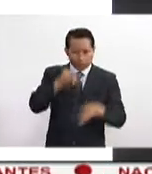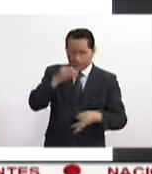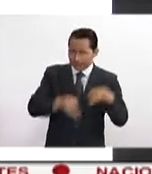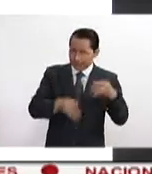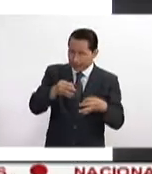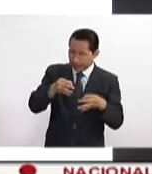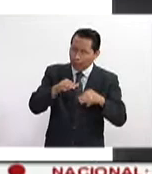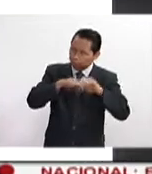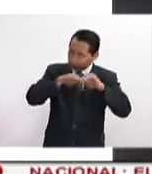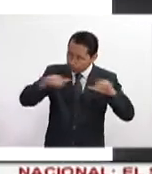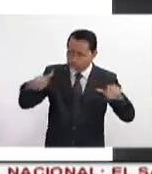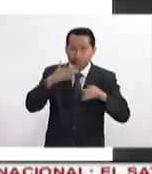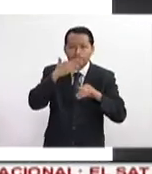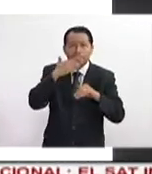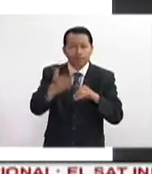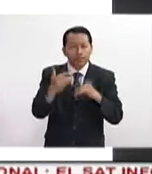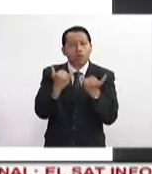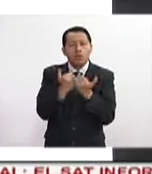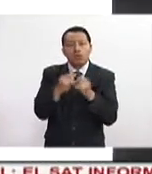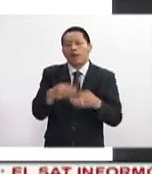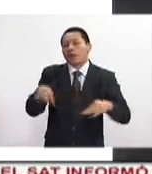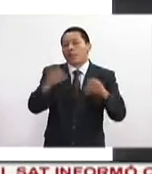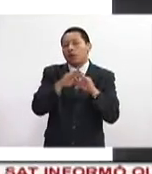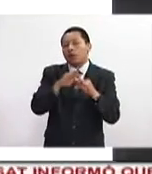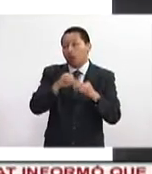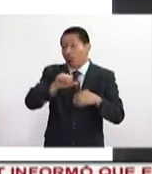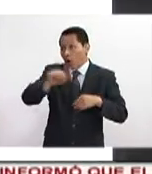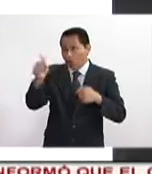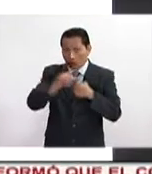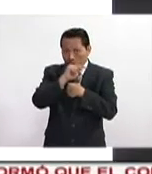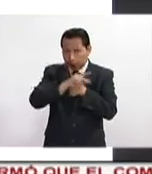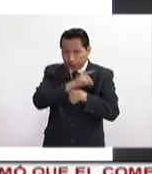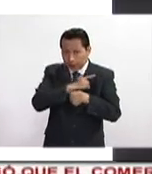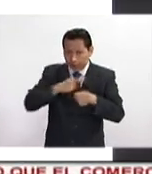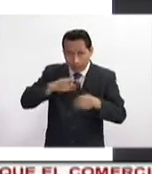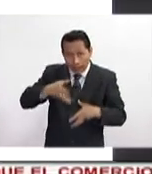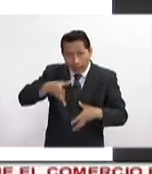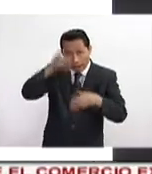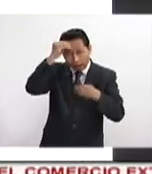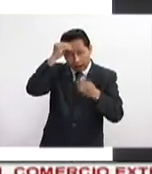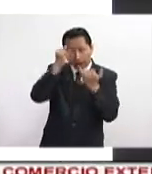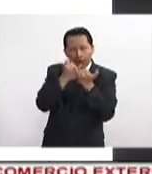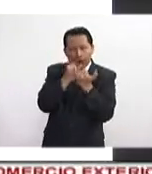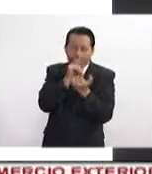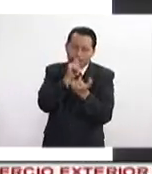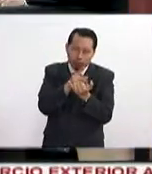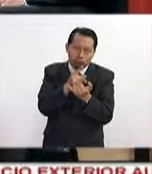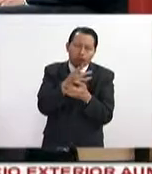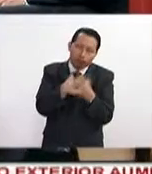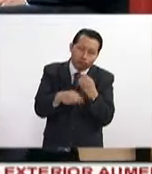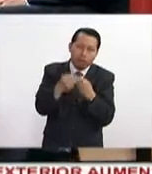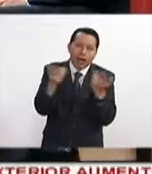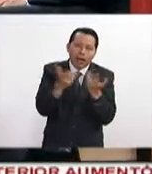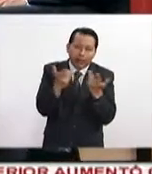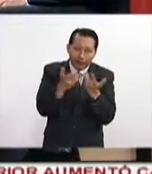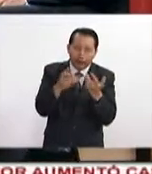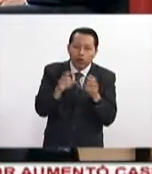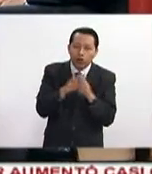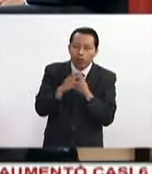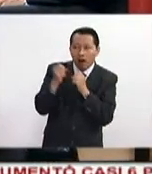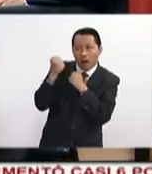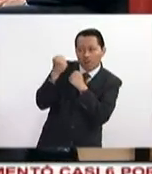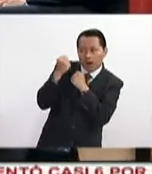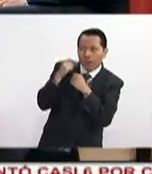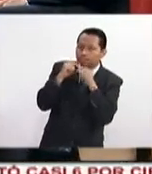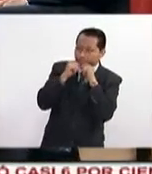muy importante y es algo que los demás países deberían de tomar como ejemplo y pues tener la fuerza como de hacerlo, ¿no? De sobreponerse al poder.